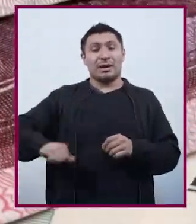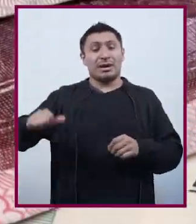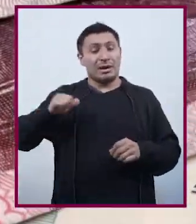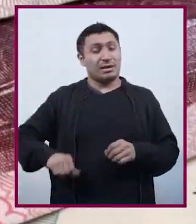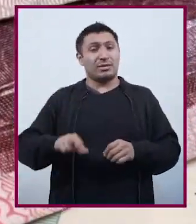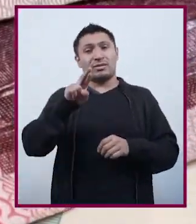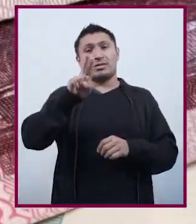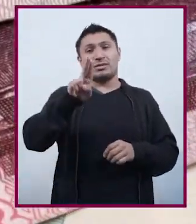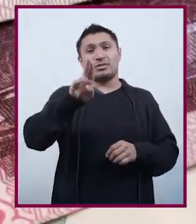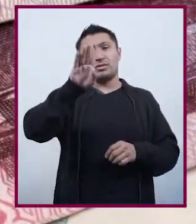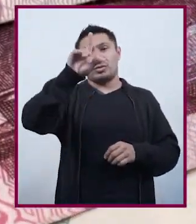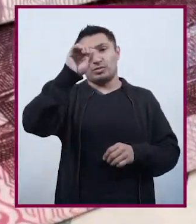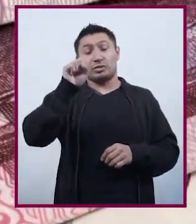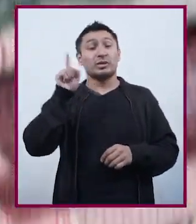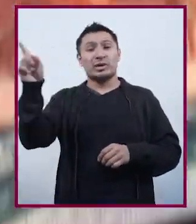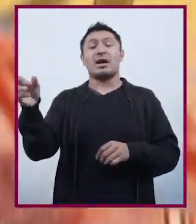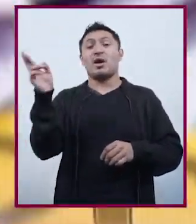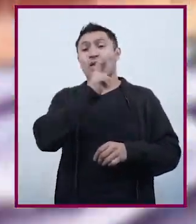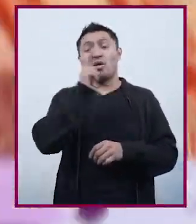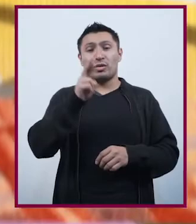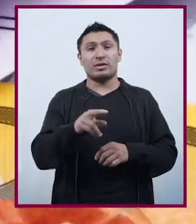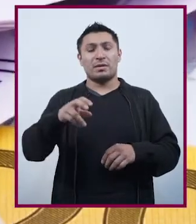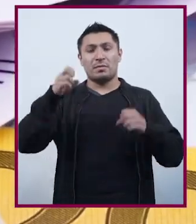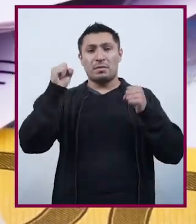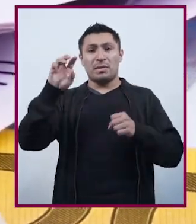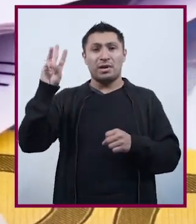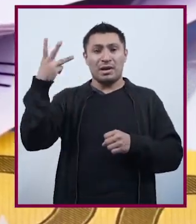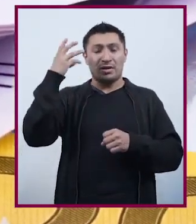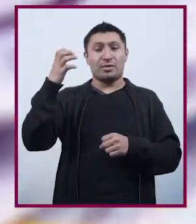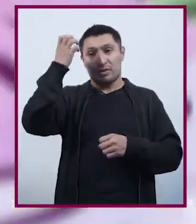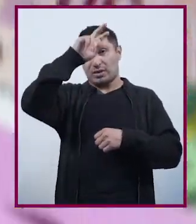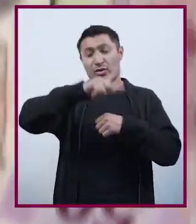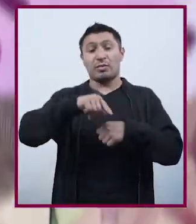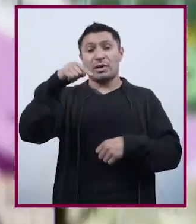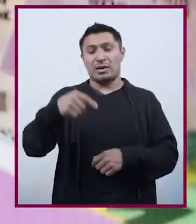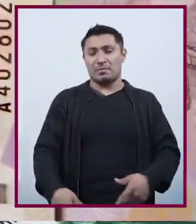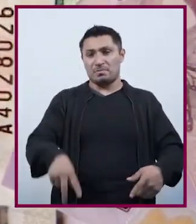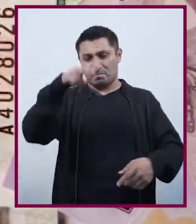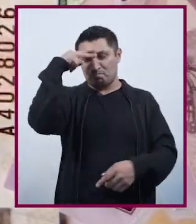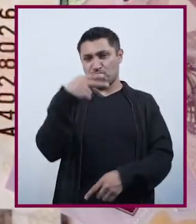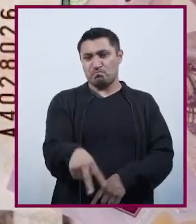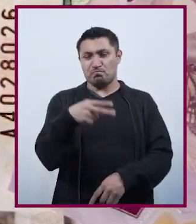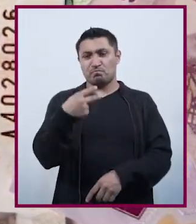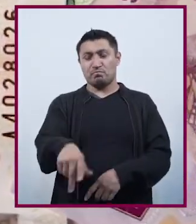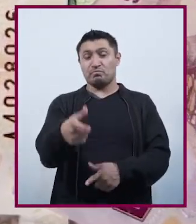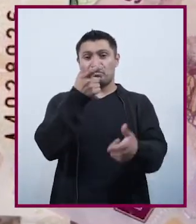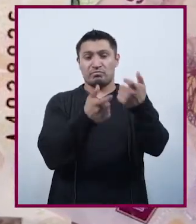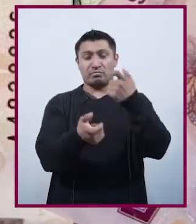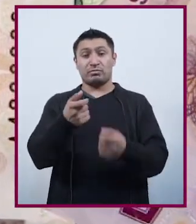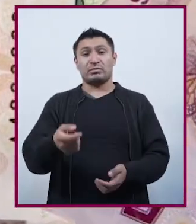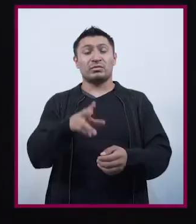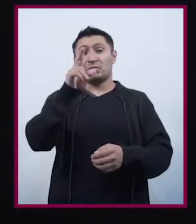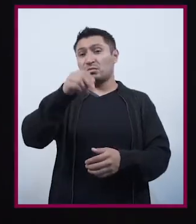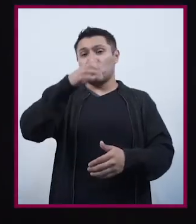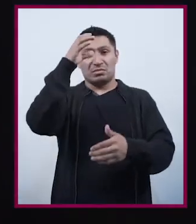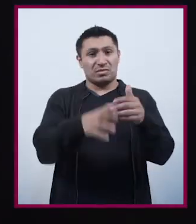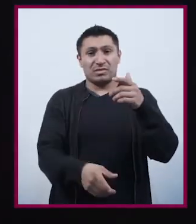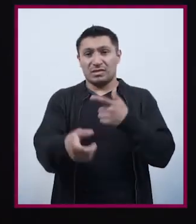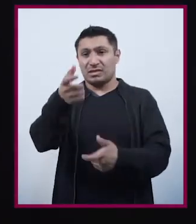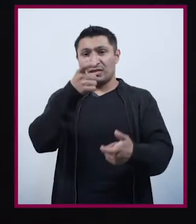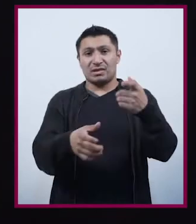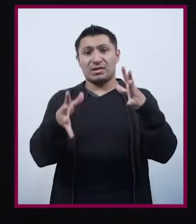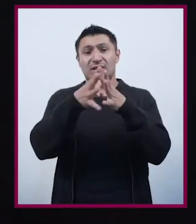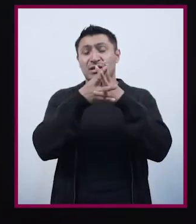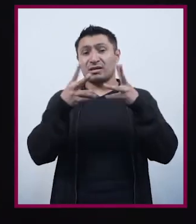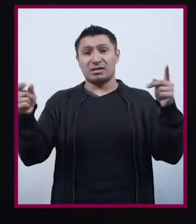los antiguos rublos en Rusia, el poderoso euro en Europa y el mexicanísimo peso. ¿No